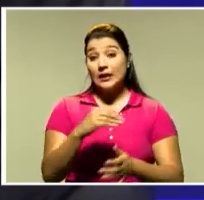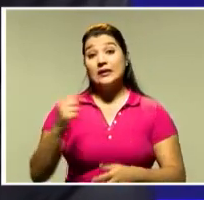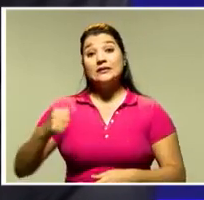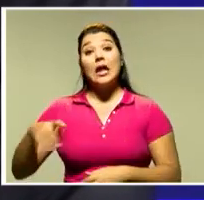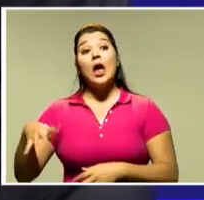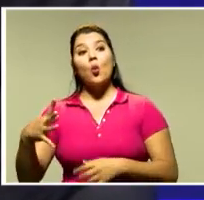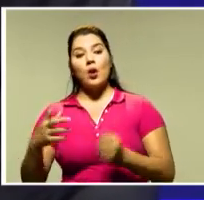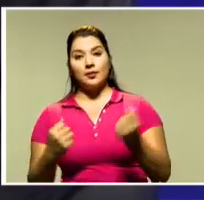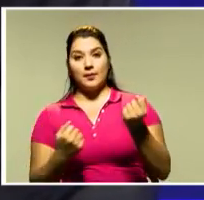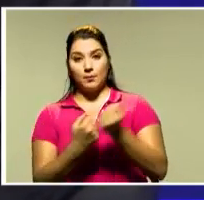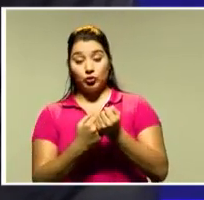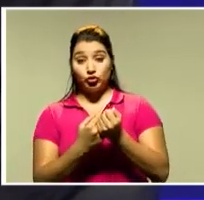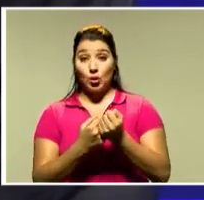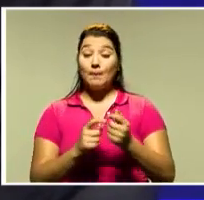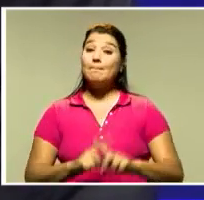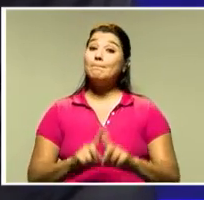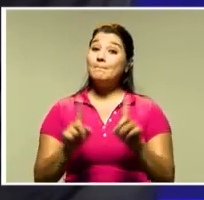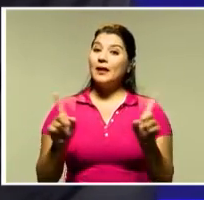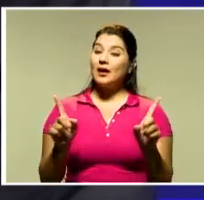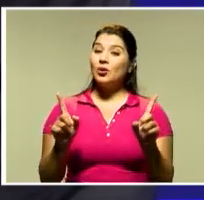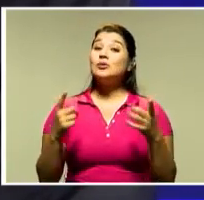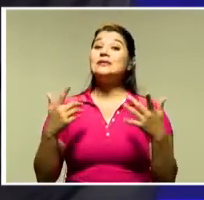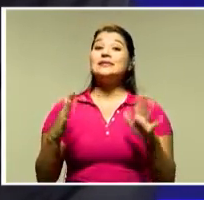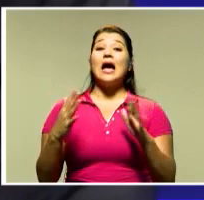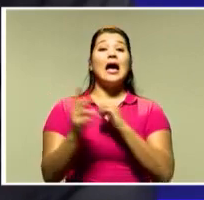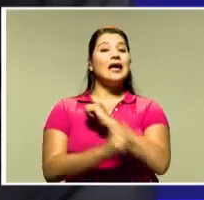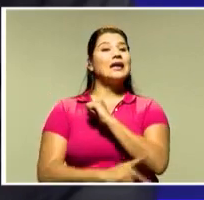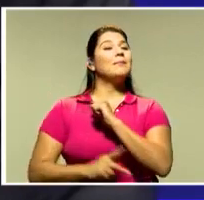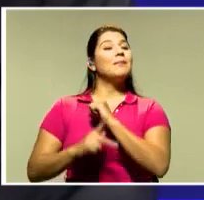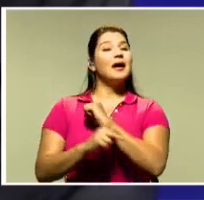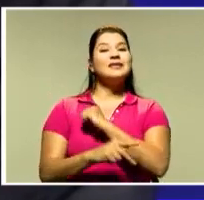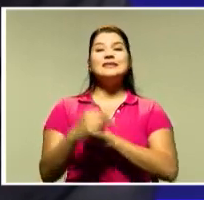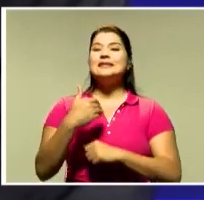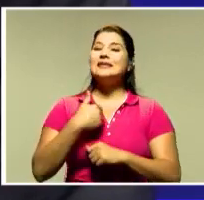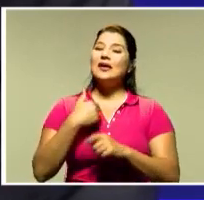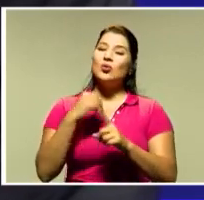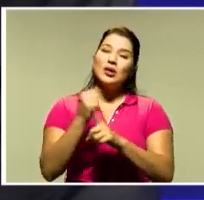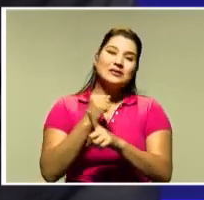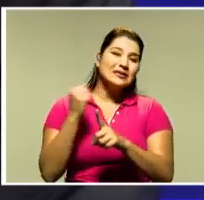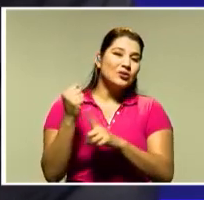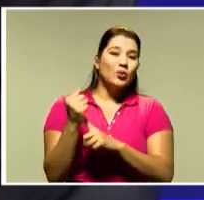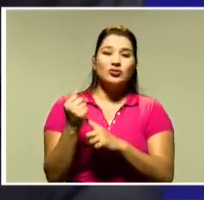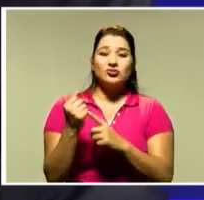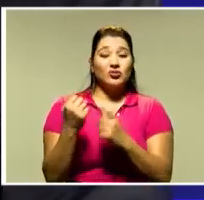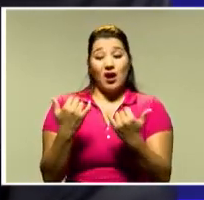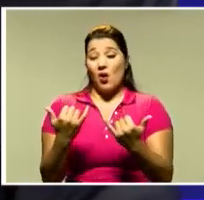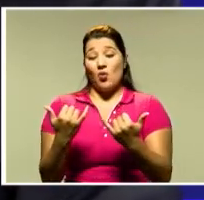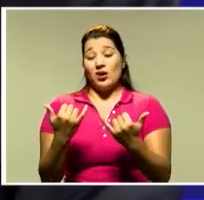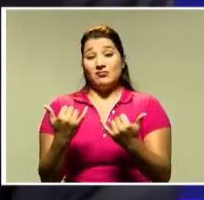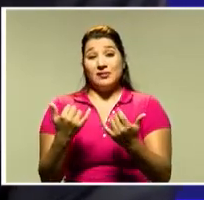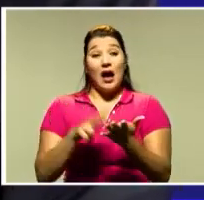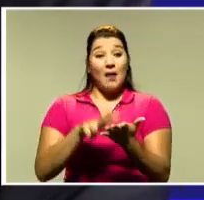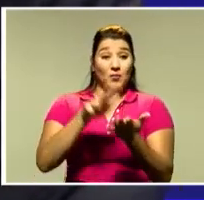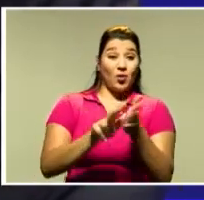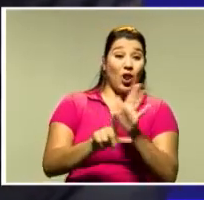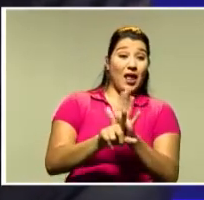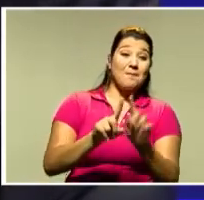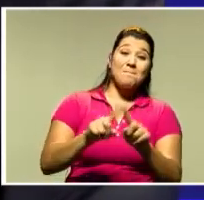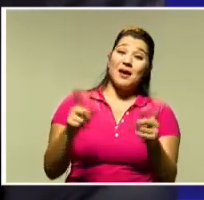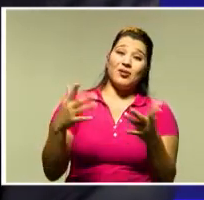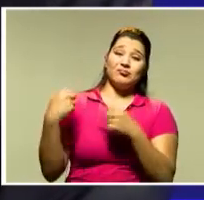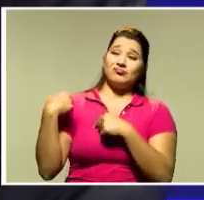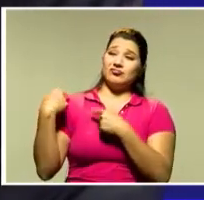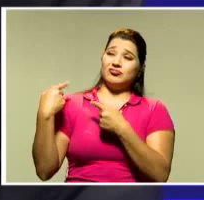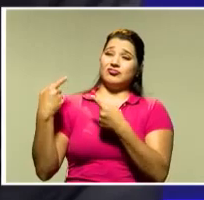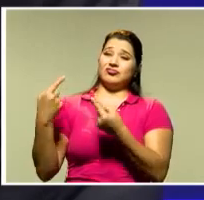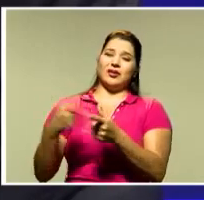constitucional de respaldarlo, pero ya el país en una situación mucho más deteriorada que la que había en el gobierno de don Abel y mucho